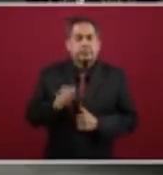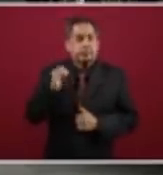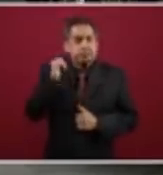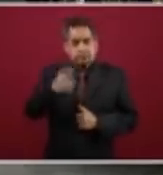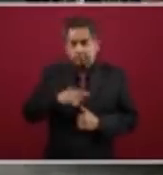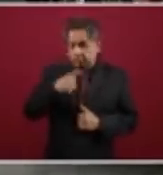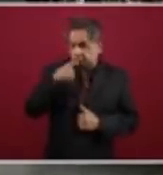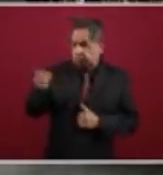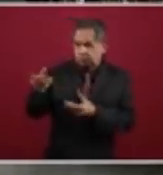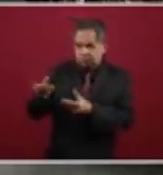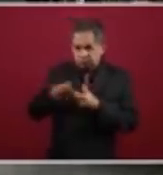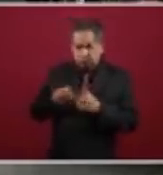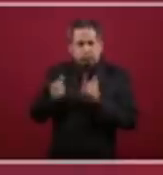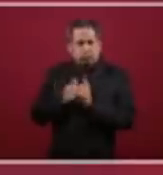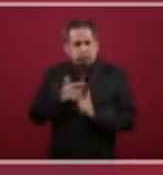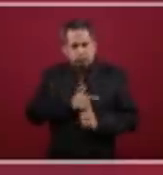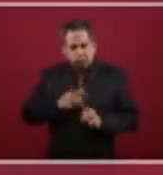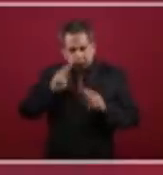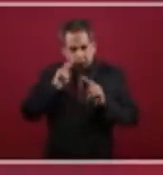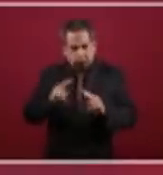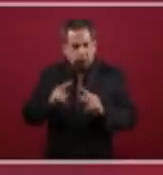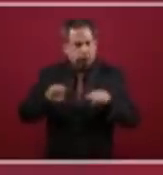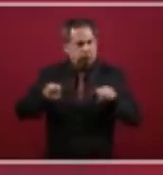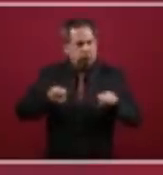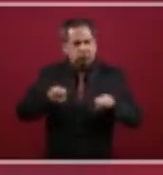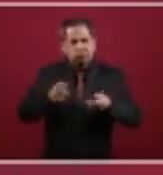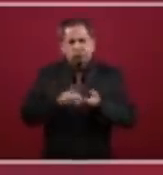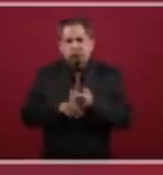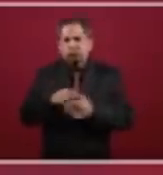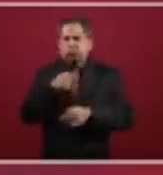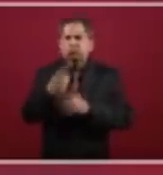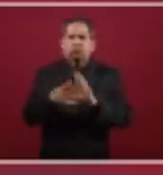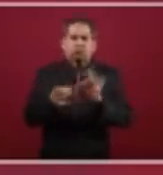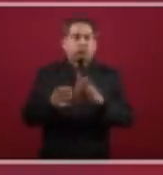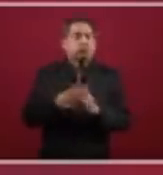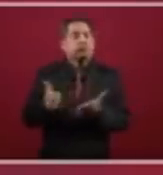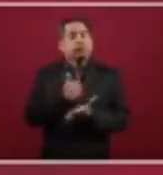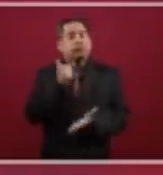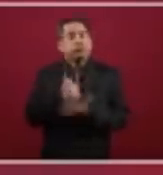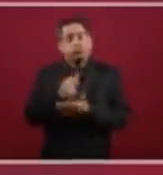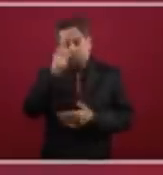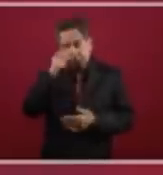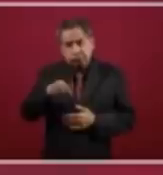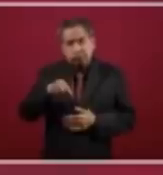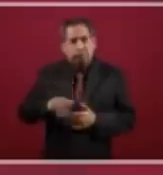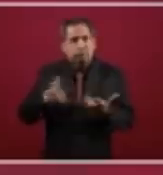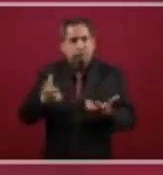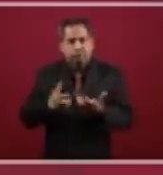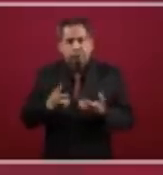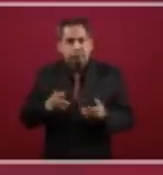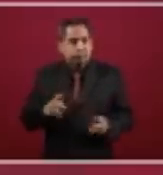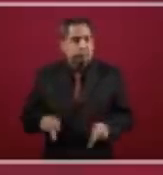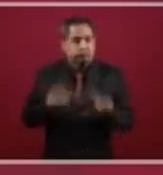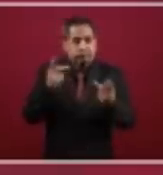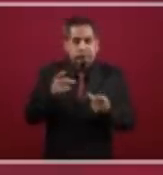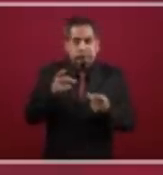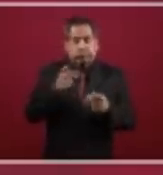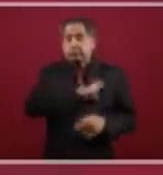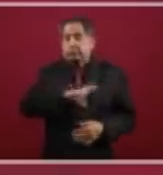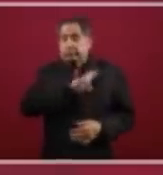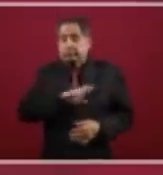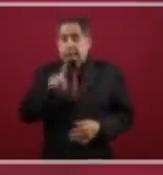la atendemos y la propia Contraloría. Les platico, en la Ciudad de México se hizo la renta de 1.800